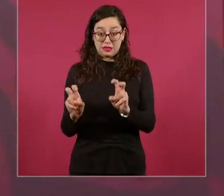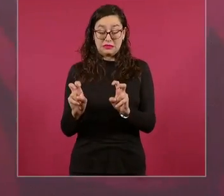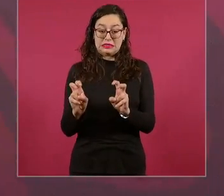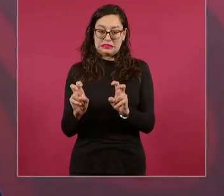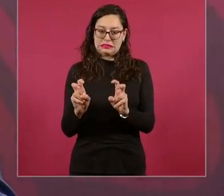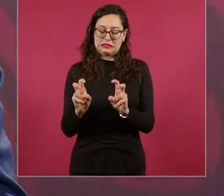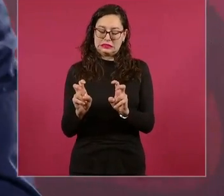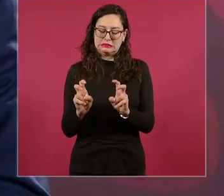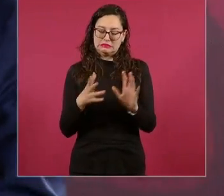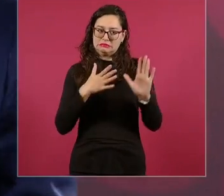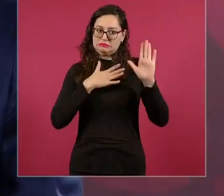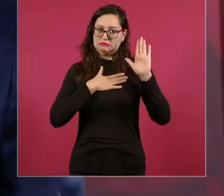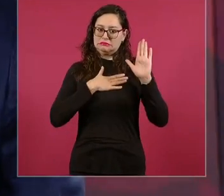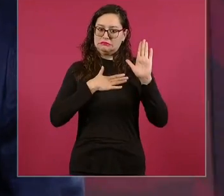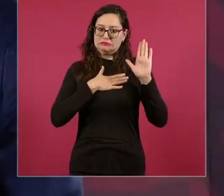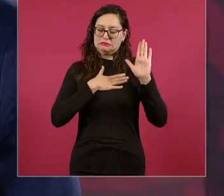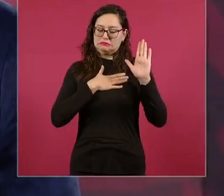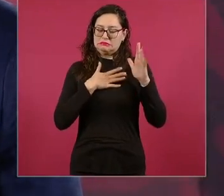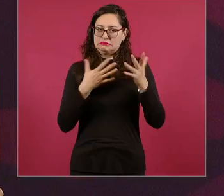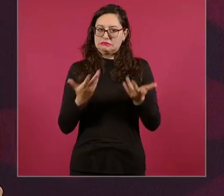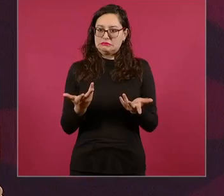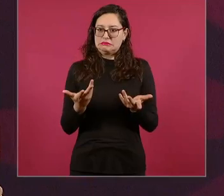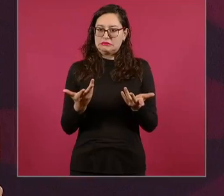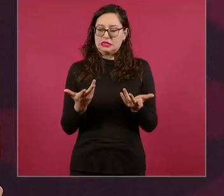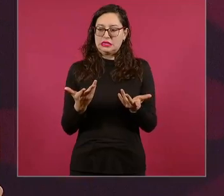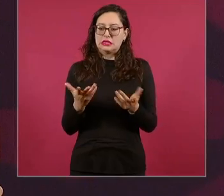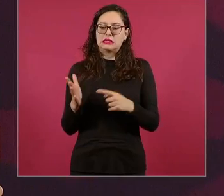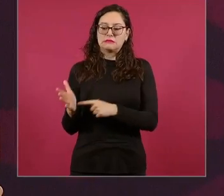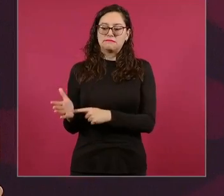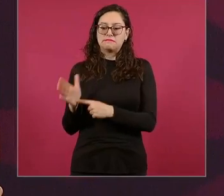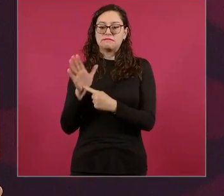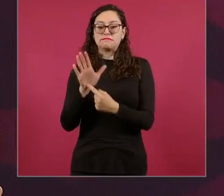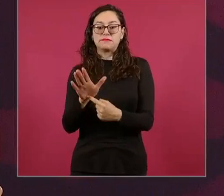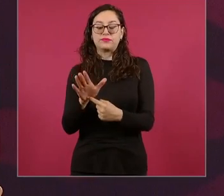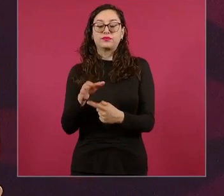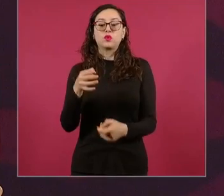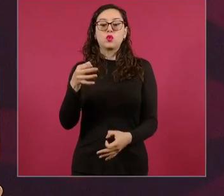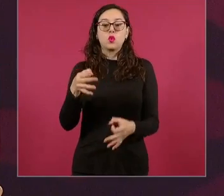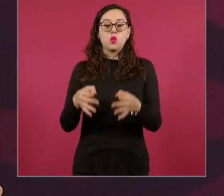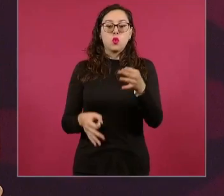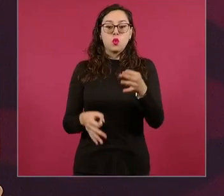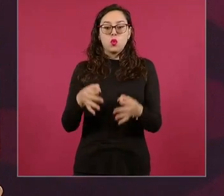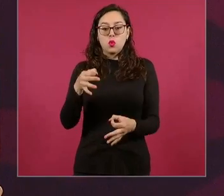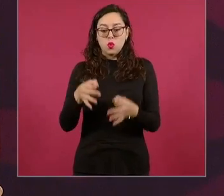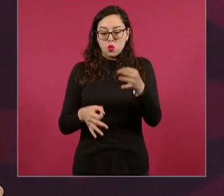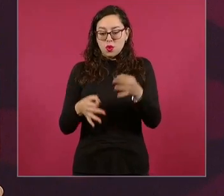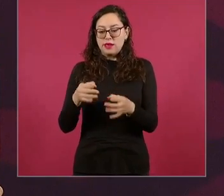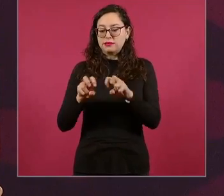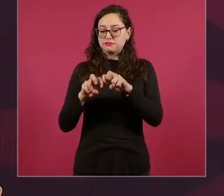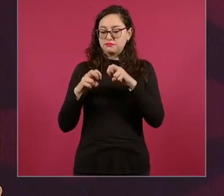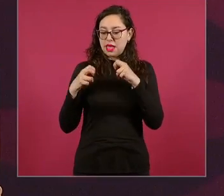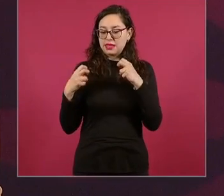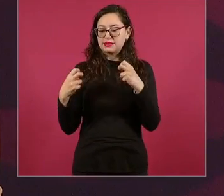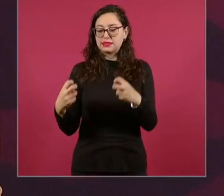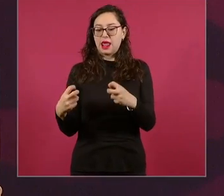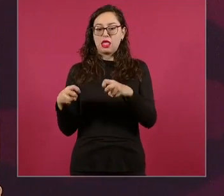lo que hacen jueces, magistrados, ministros, que es